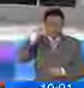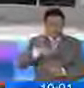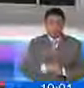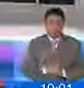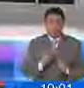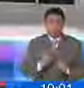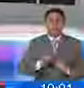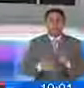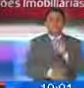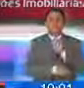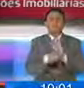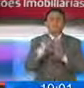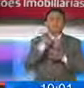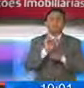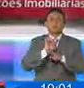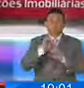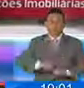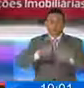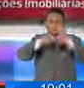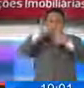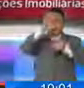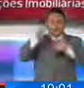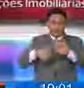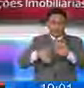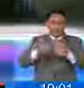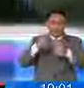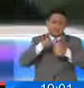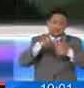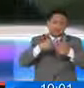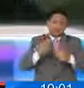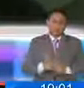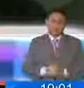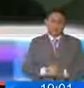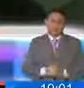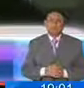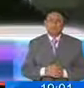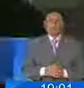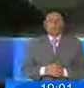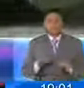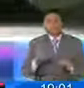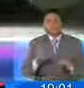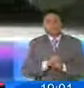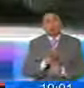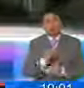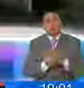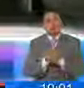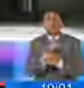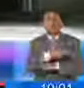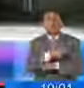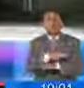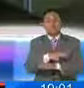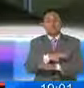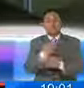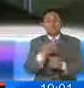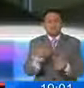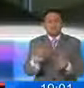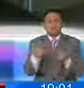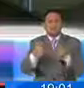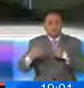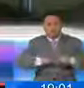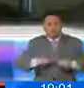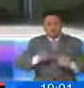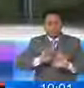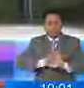caso Petroecuador y Odebrecht son algunos de ellos. Aspiramos que el nuevo fiscal actúe con celeridad, con transparencia,